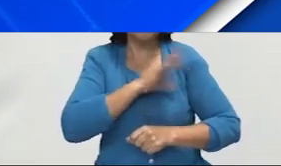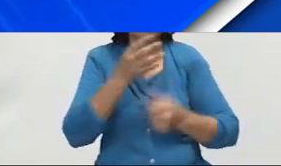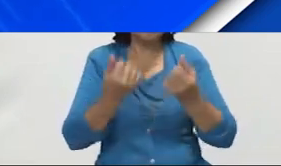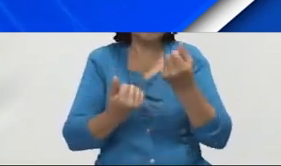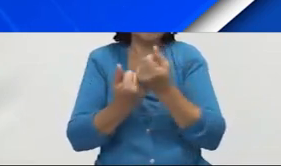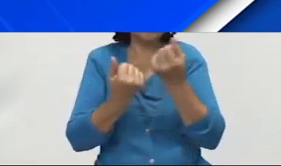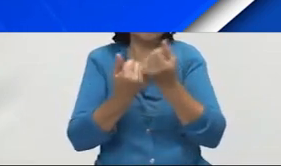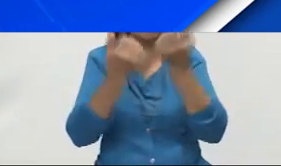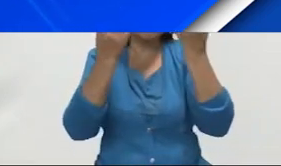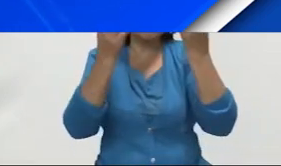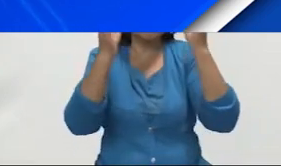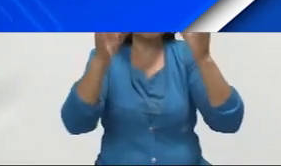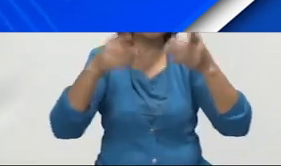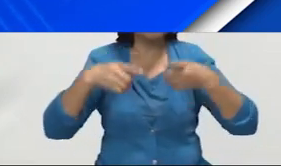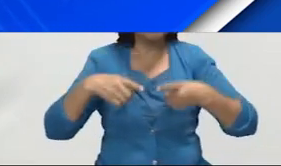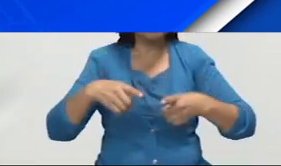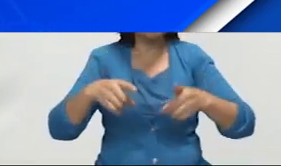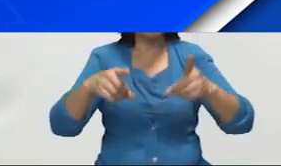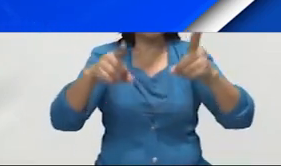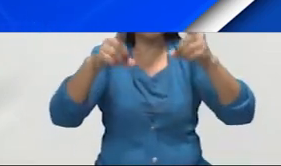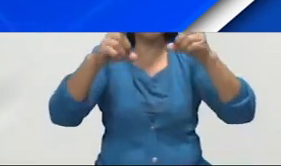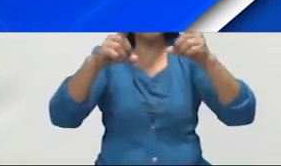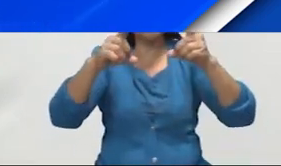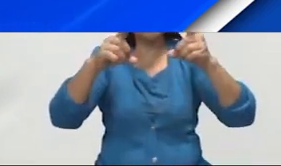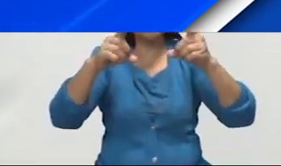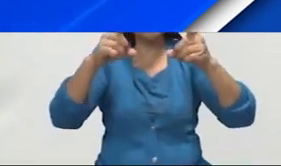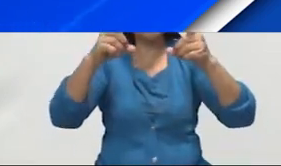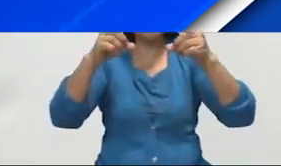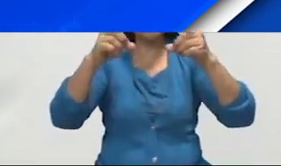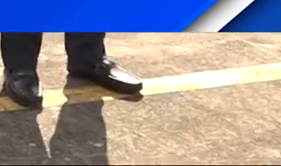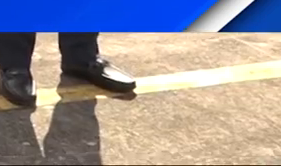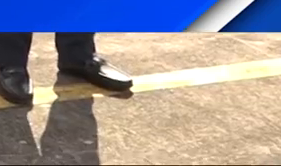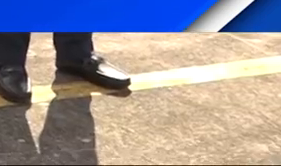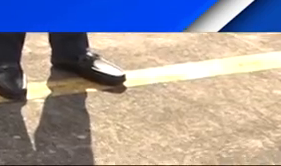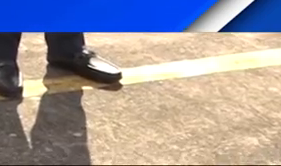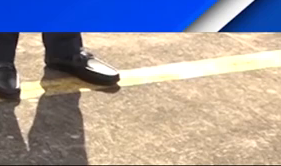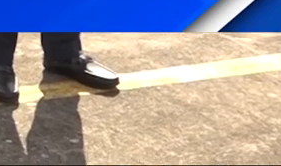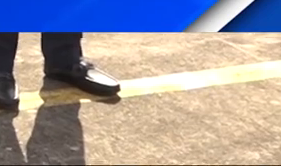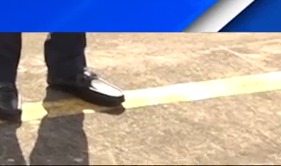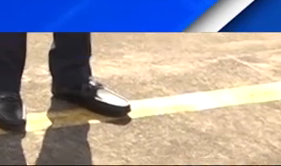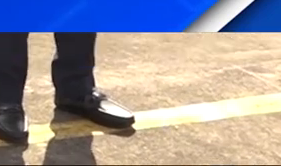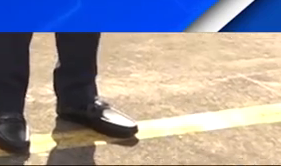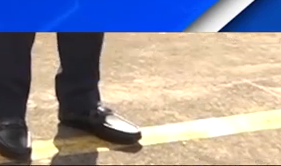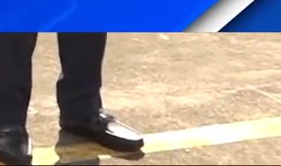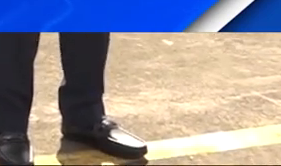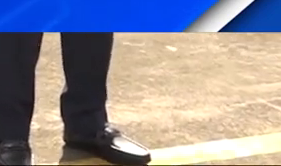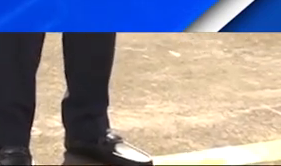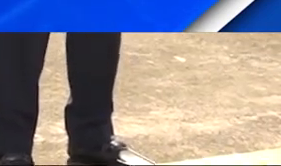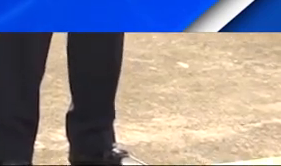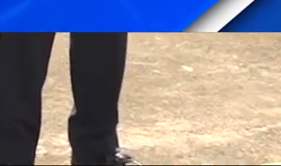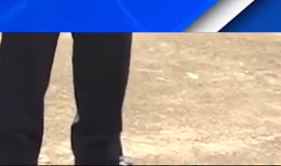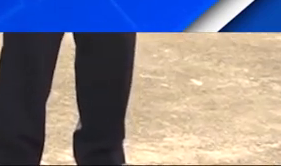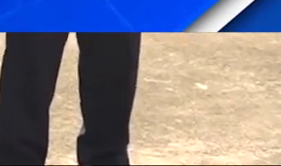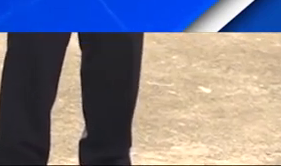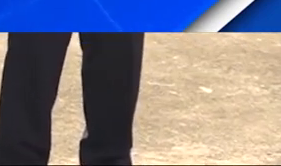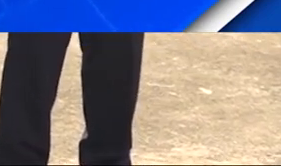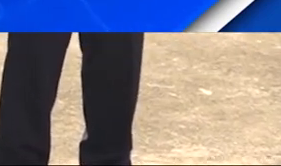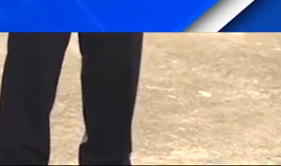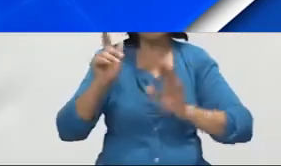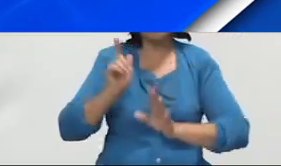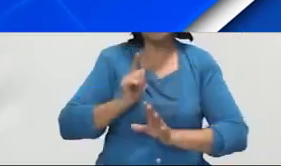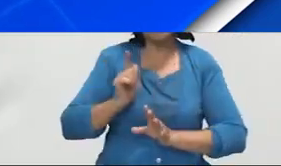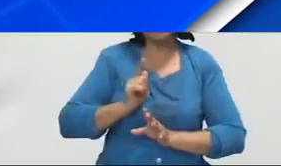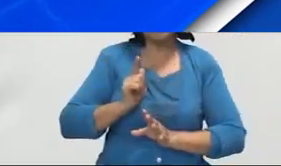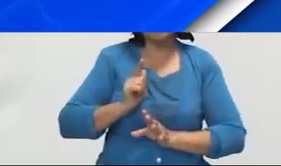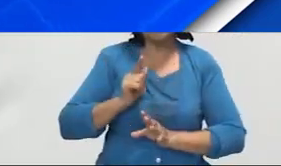y condiciones dignas para los trabajadores de la educación, la restitución